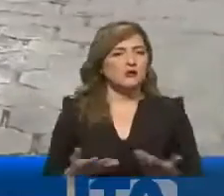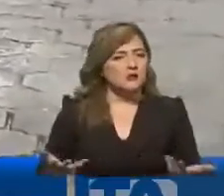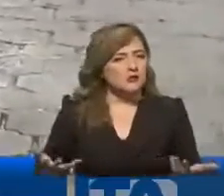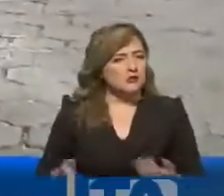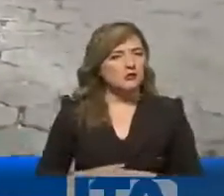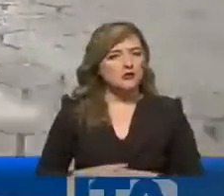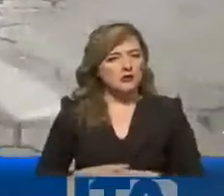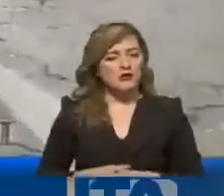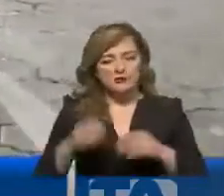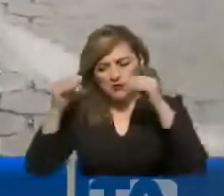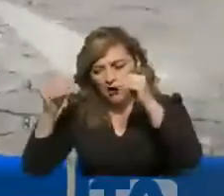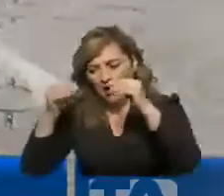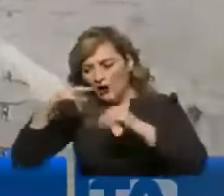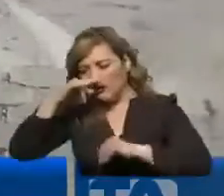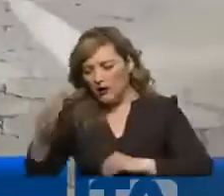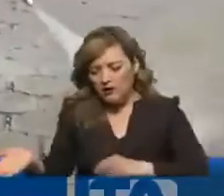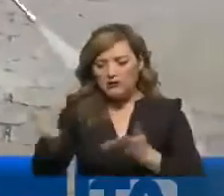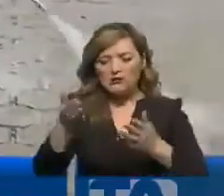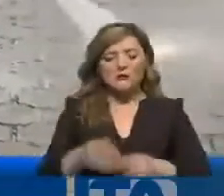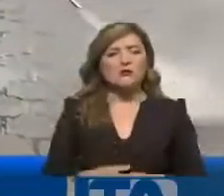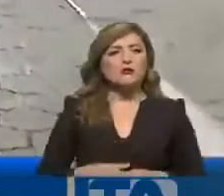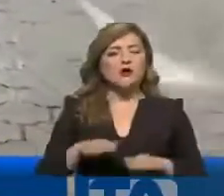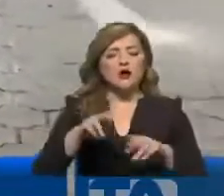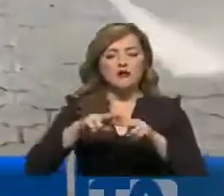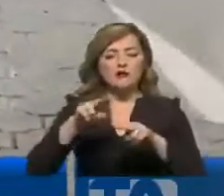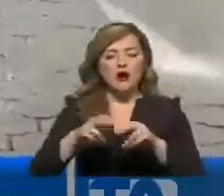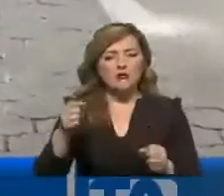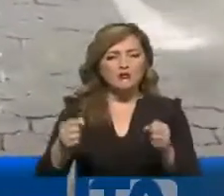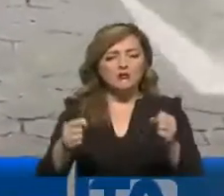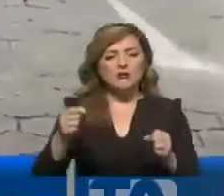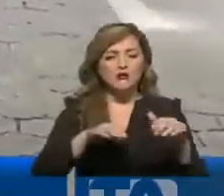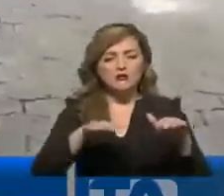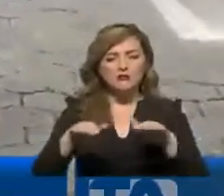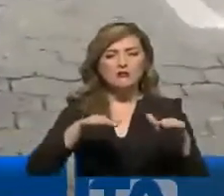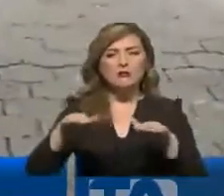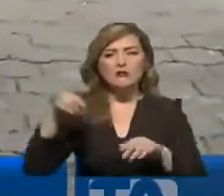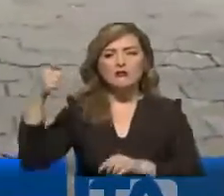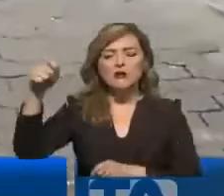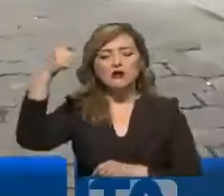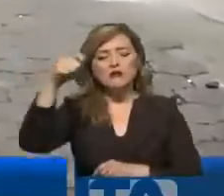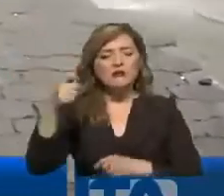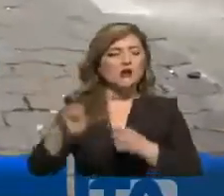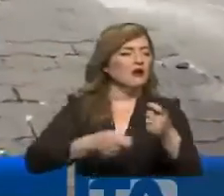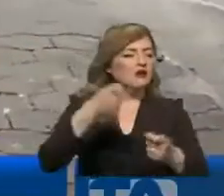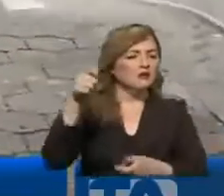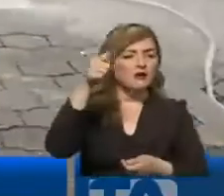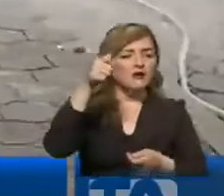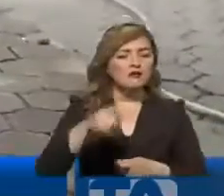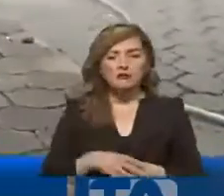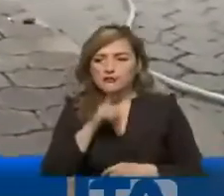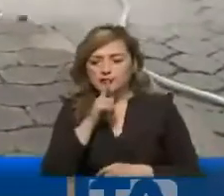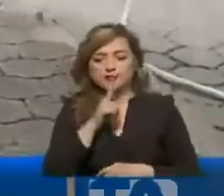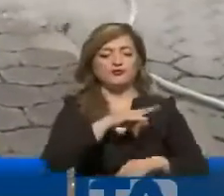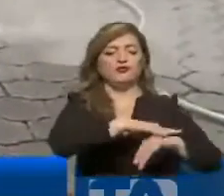están todos los días circulando en el espacio público, como por ejemplo los taxistas, vendedores informales, usan este espacio precisamente para estas